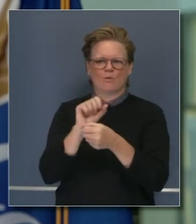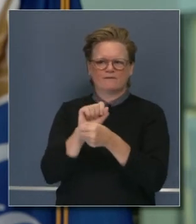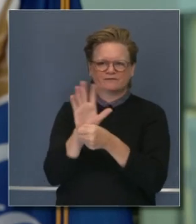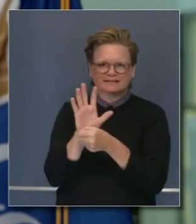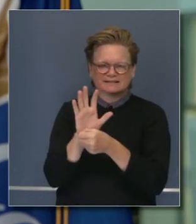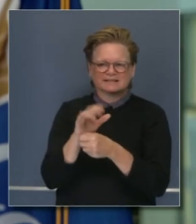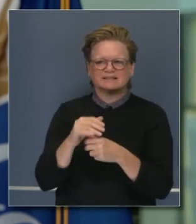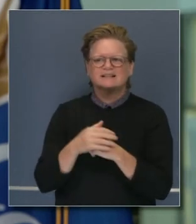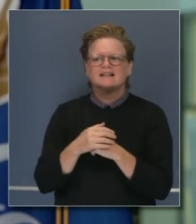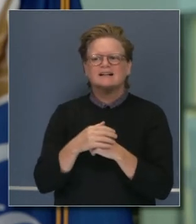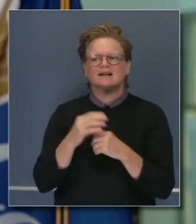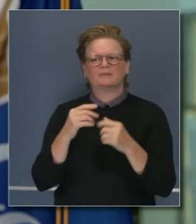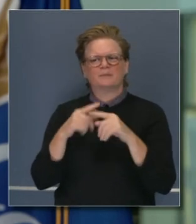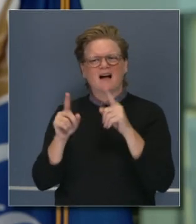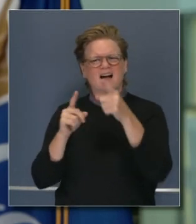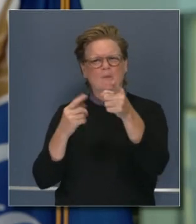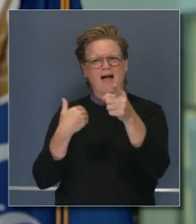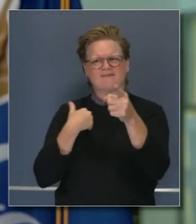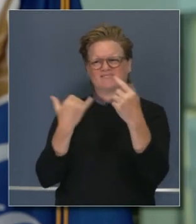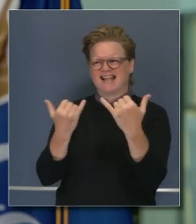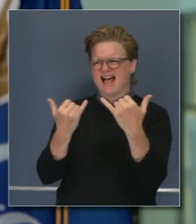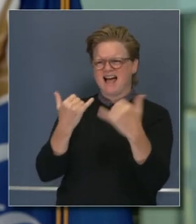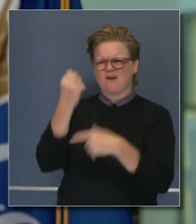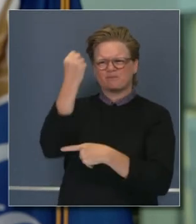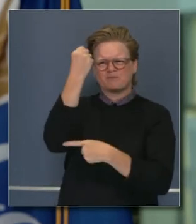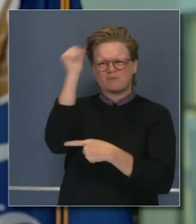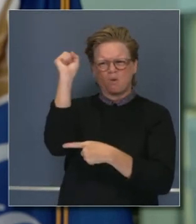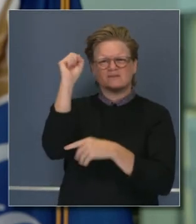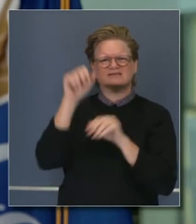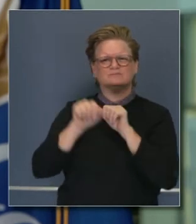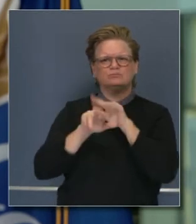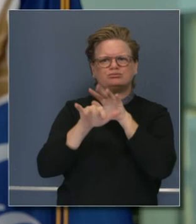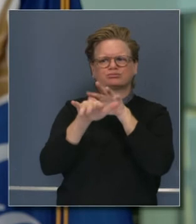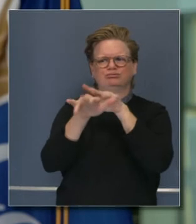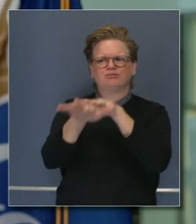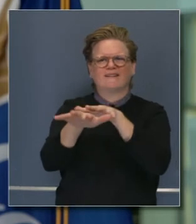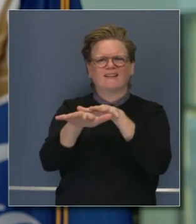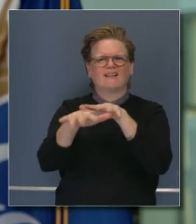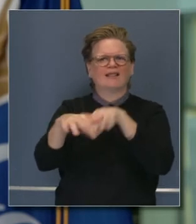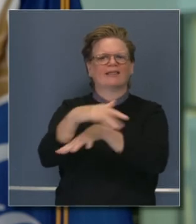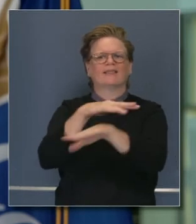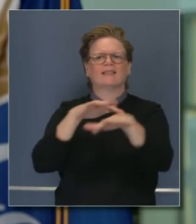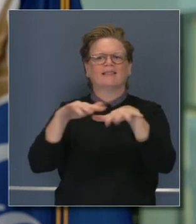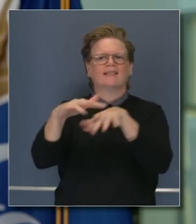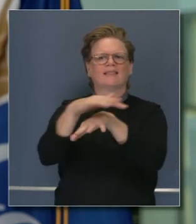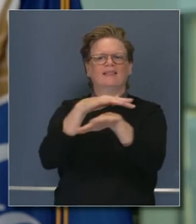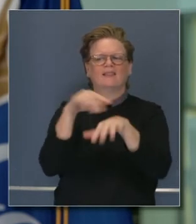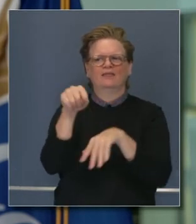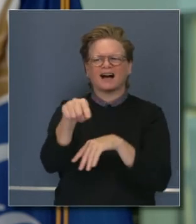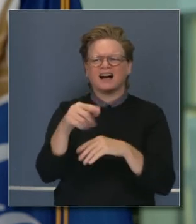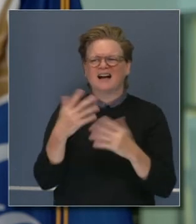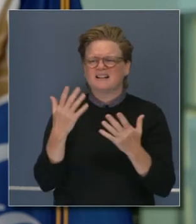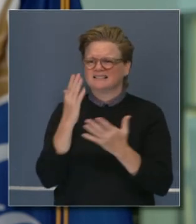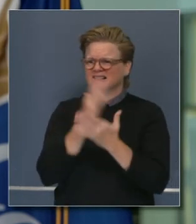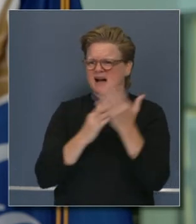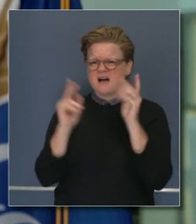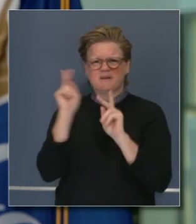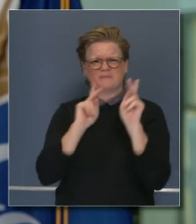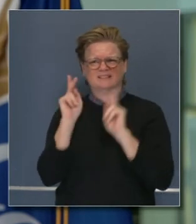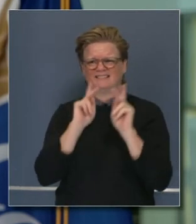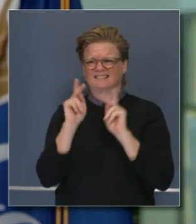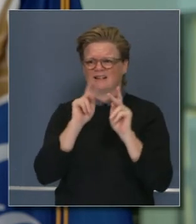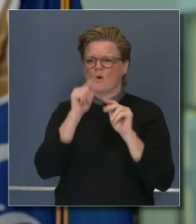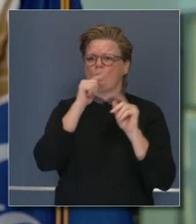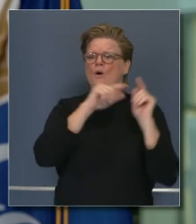y luego hay protestas. Entonces, me gustaría decir que usted nos dijera qué opina de estas protestas, del hecho que estas